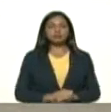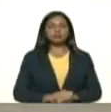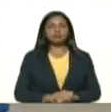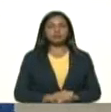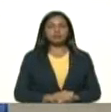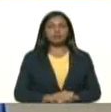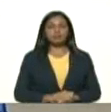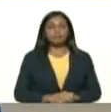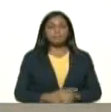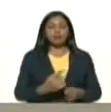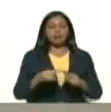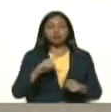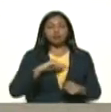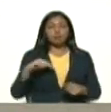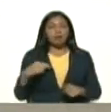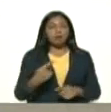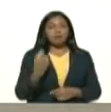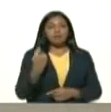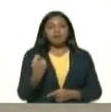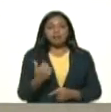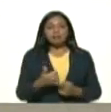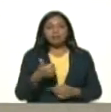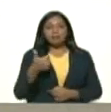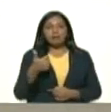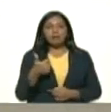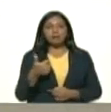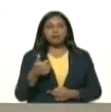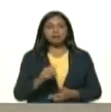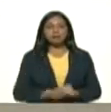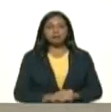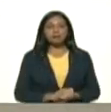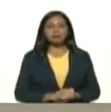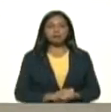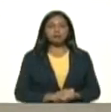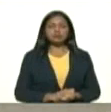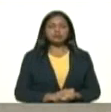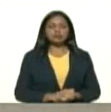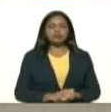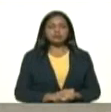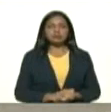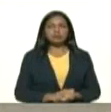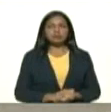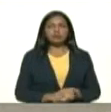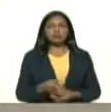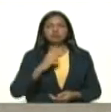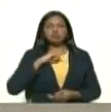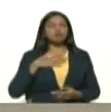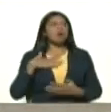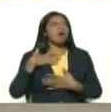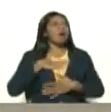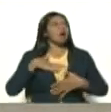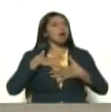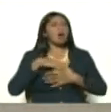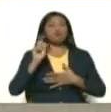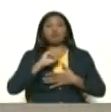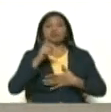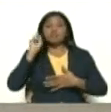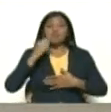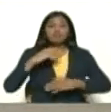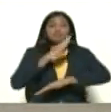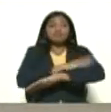Pero todavía hace falta apretar. No es tiempo de aflojar. No es